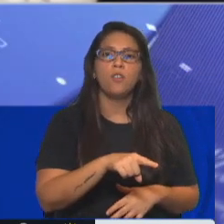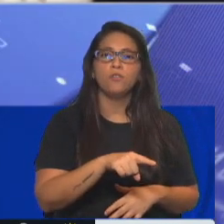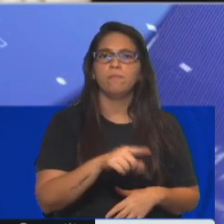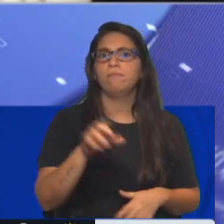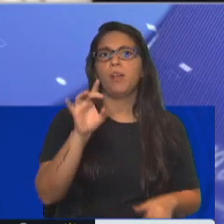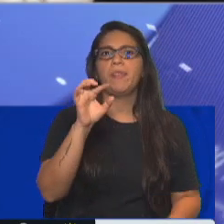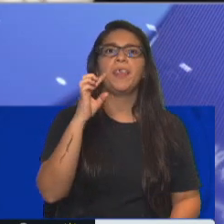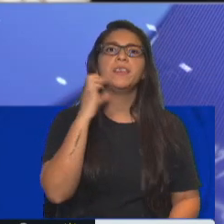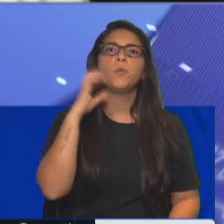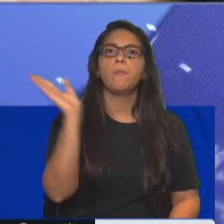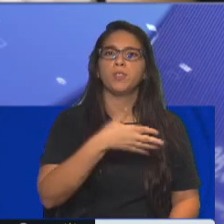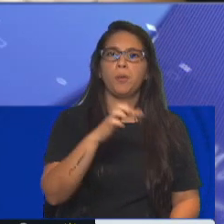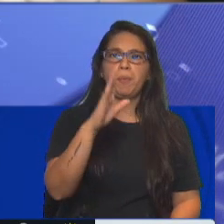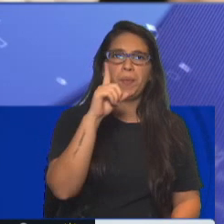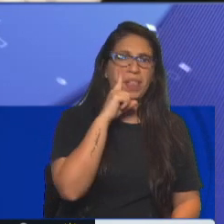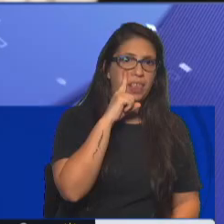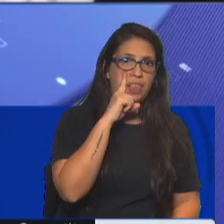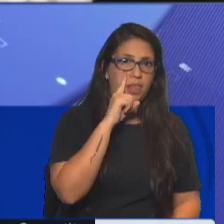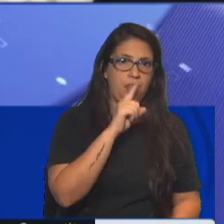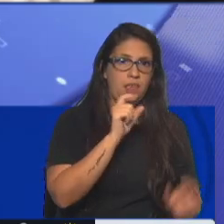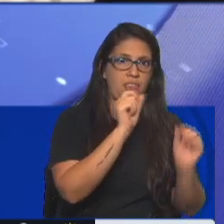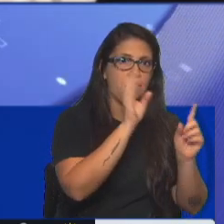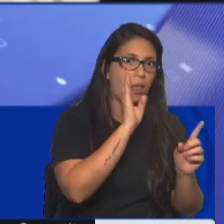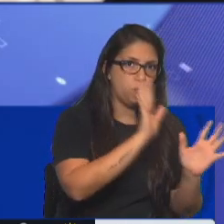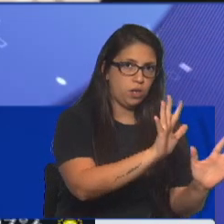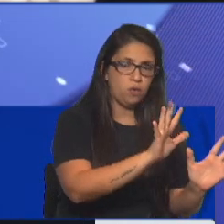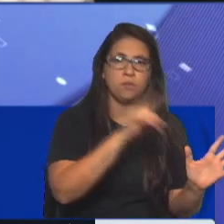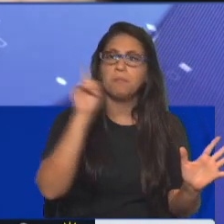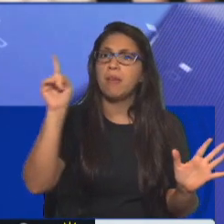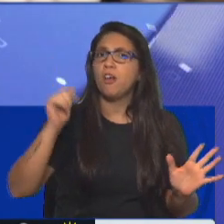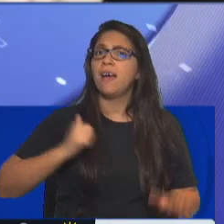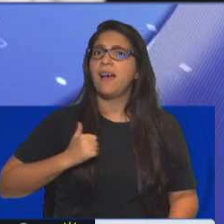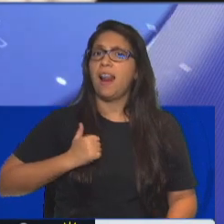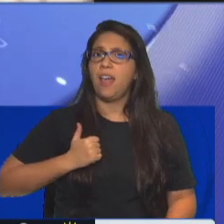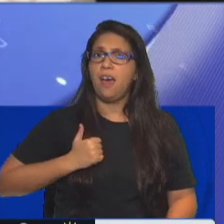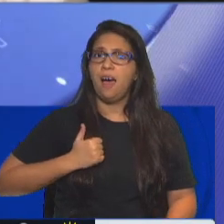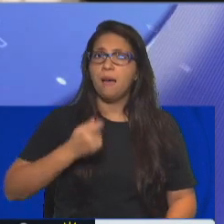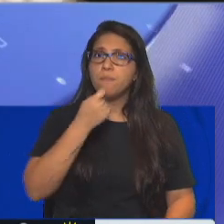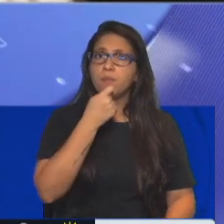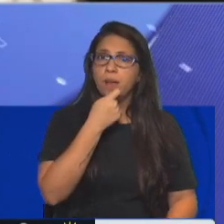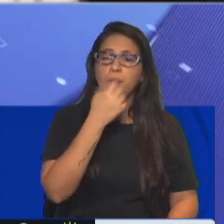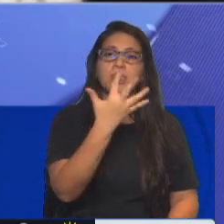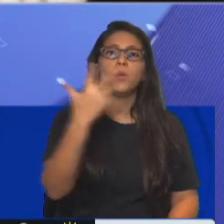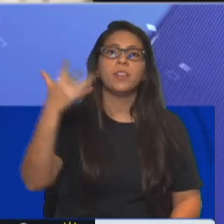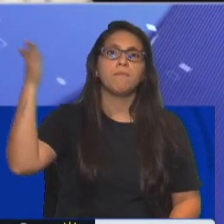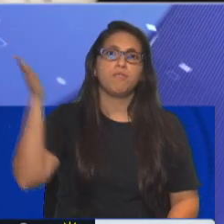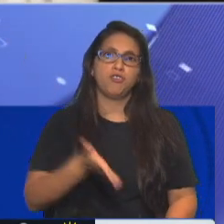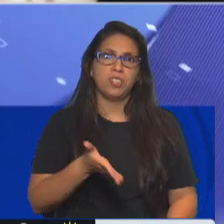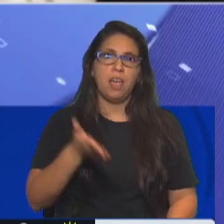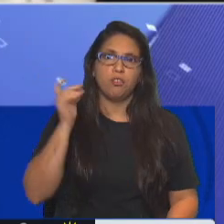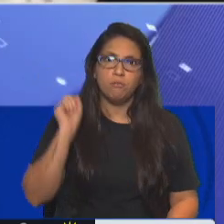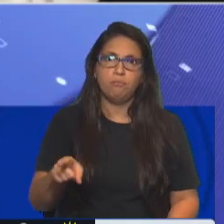19% del PBI norteamericano, mientras que en el caso de Canadá, por ejemplo, es el 53%,